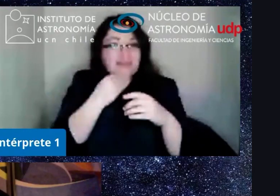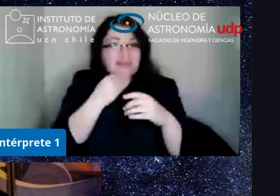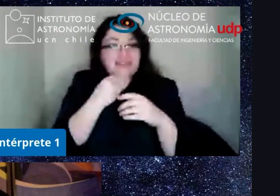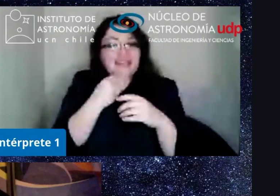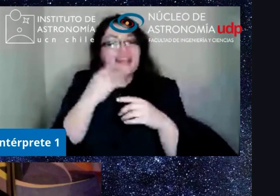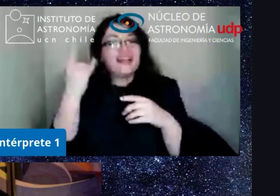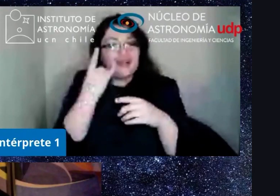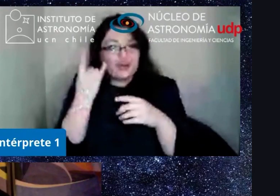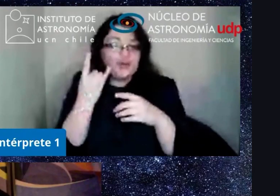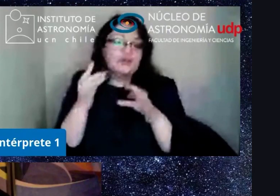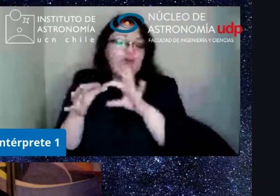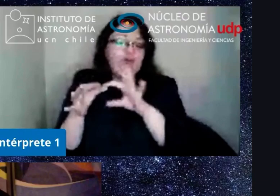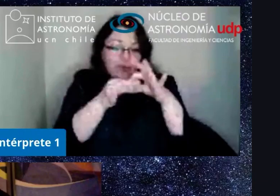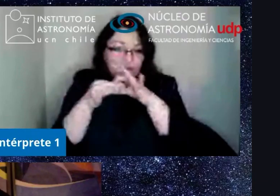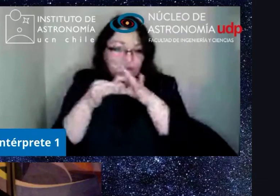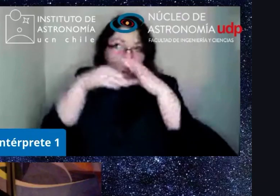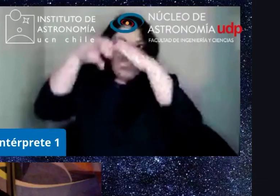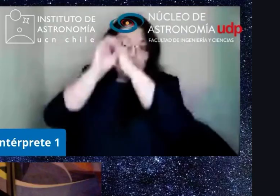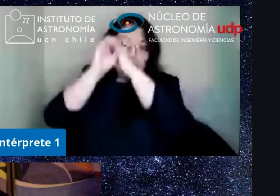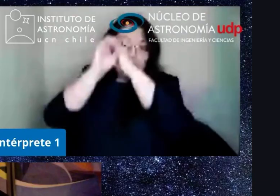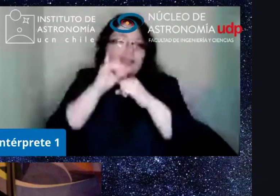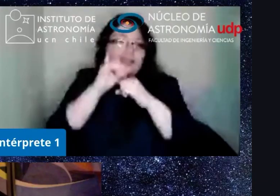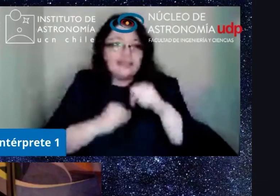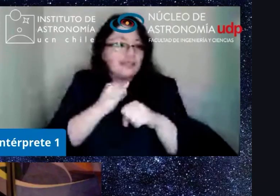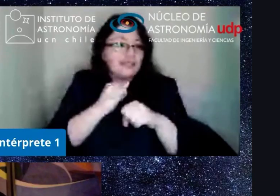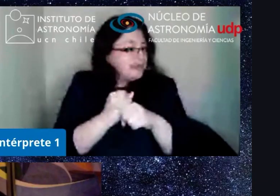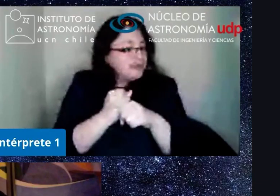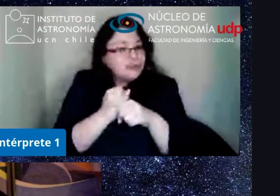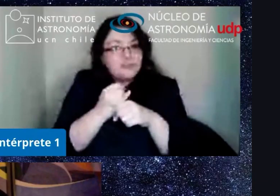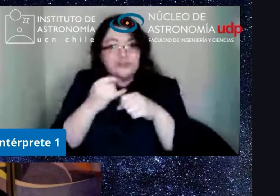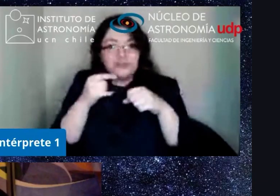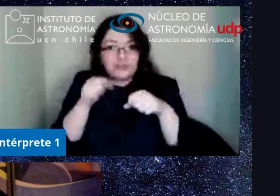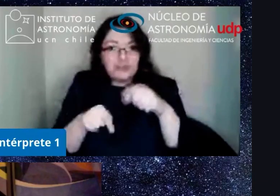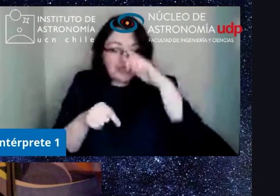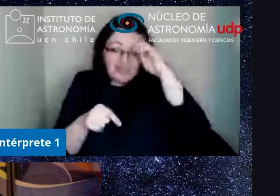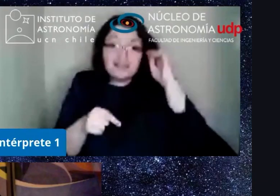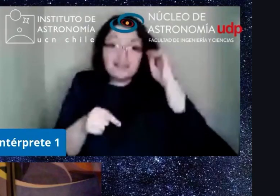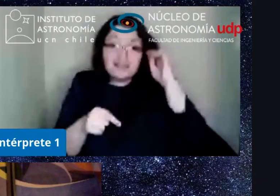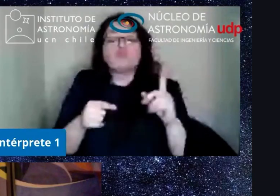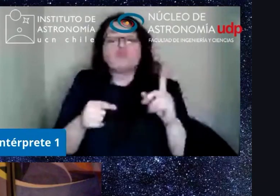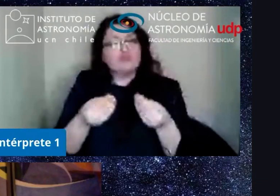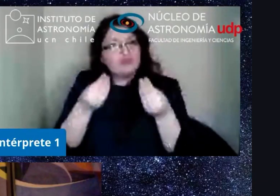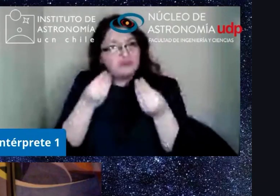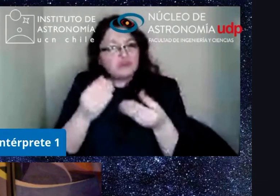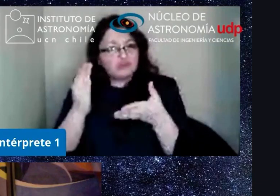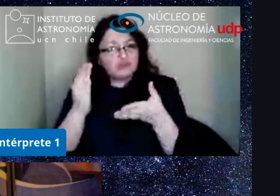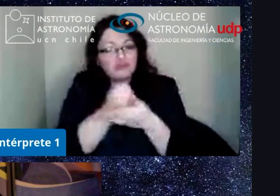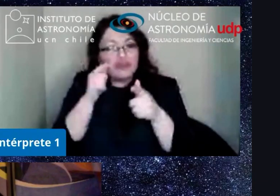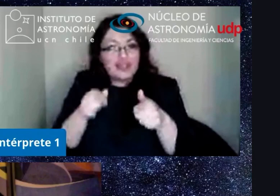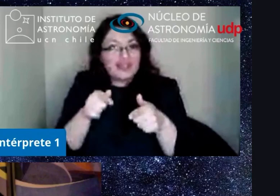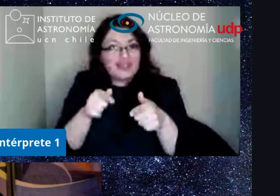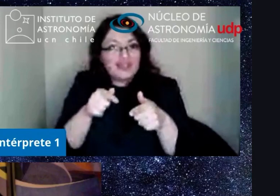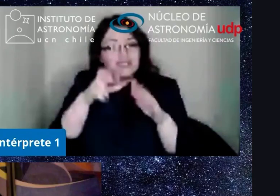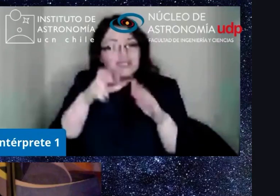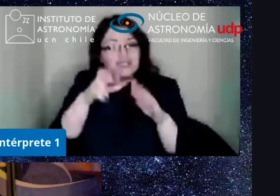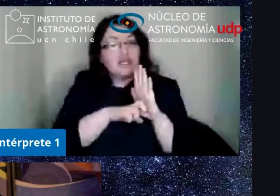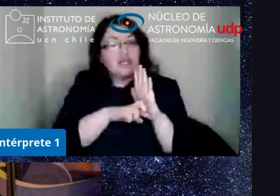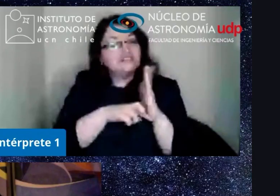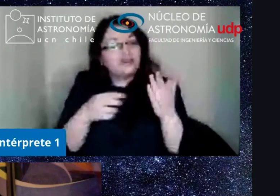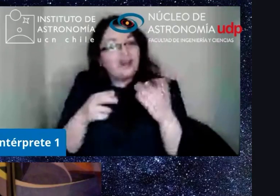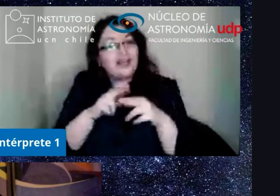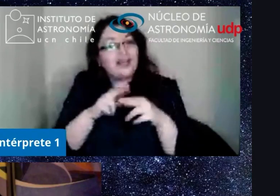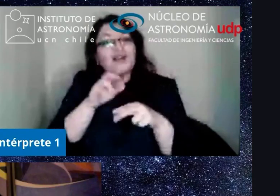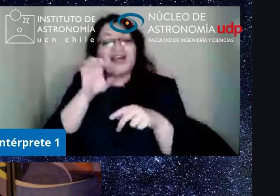Unión Astronómica Internacional. El reconocido éxito del proyecto llevó a la Universidad Diego Portales a contar con